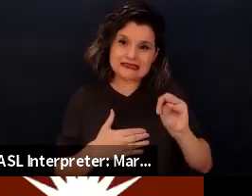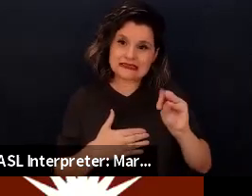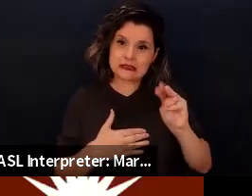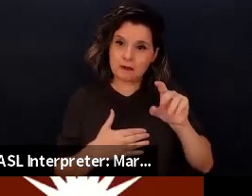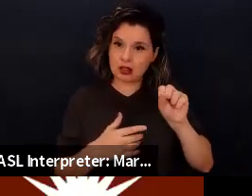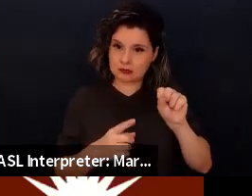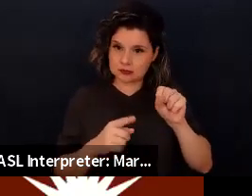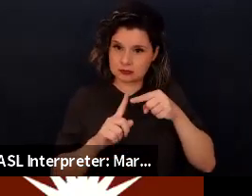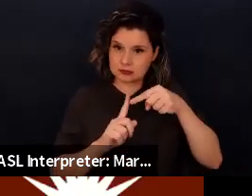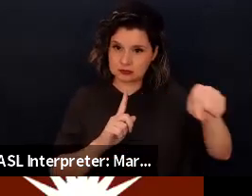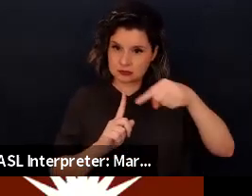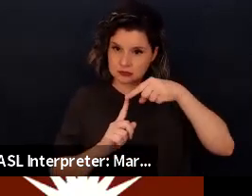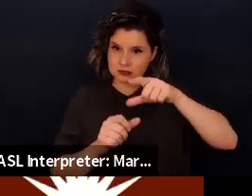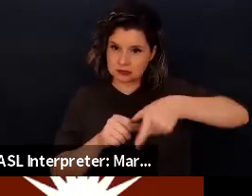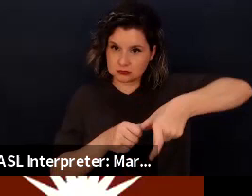millas. Y esto